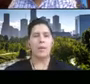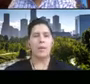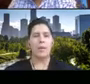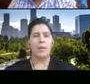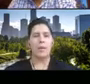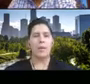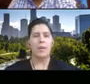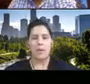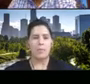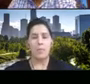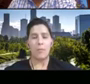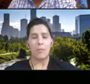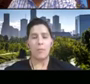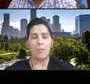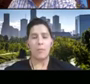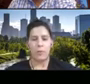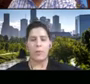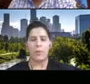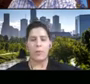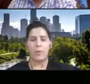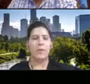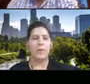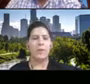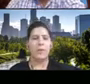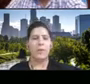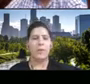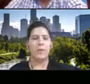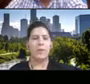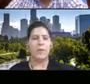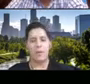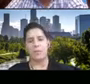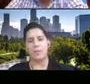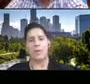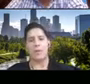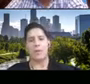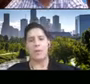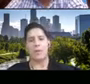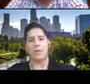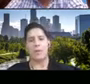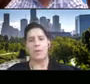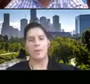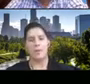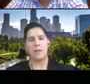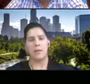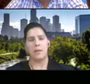Twitter estamos como hola-houston, pero algo aquí también importante es que se grabe en nuestra página de internet, ¿no?